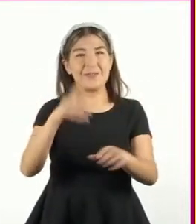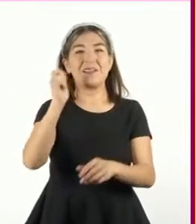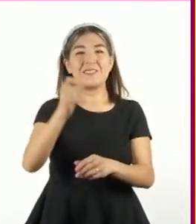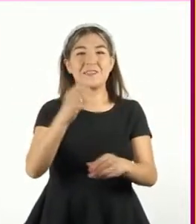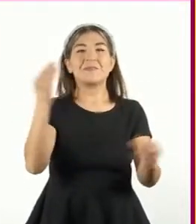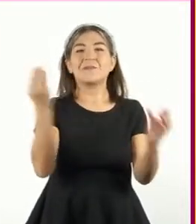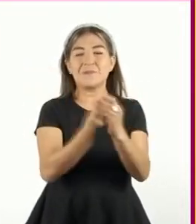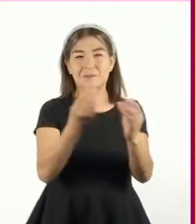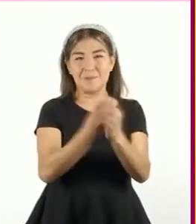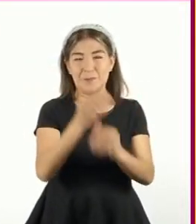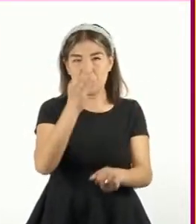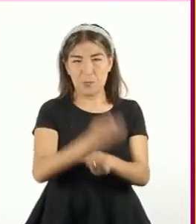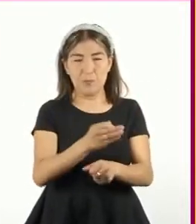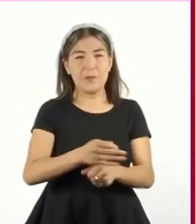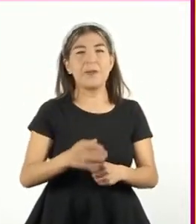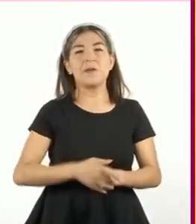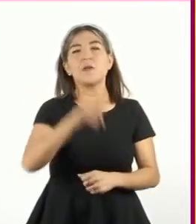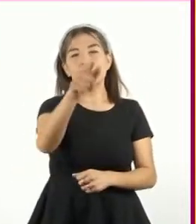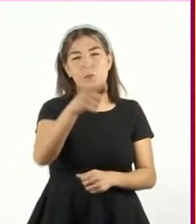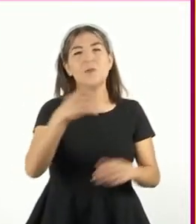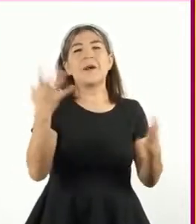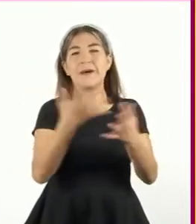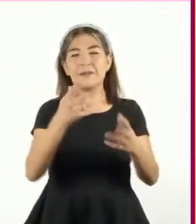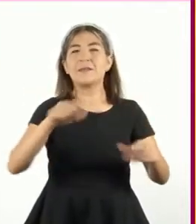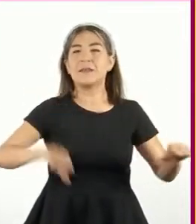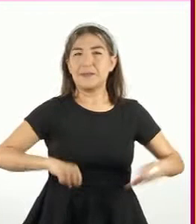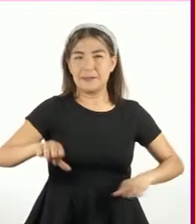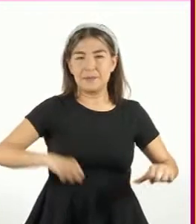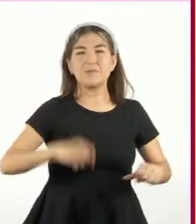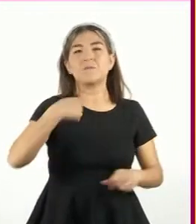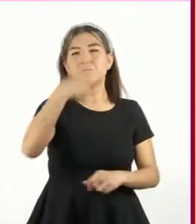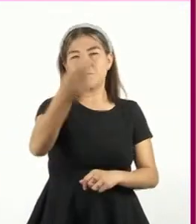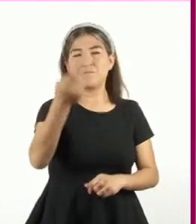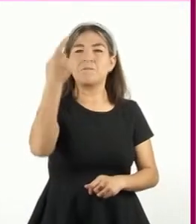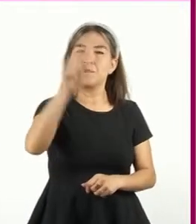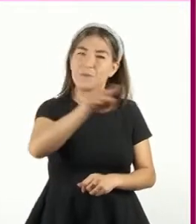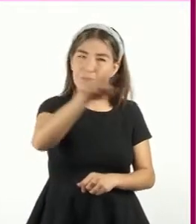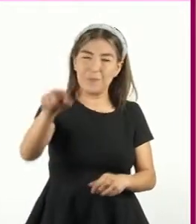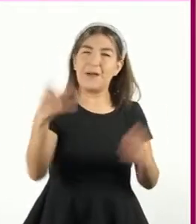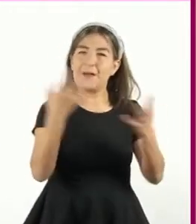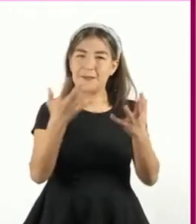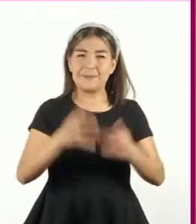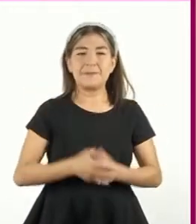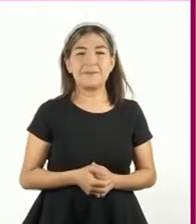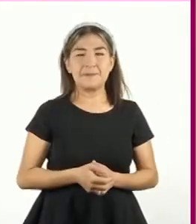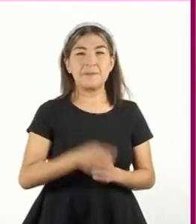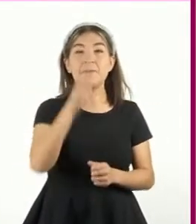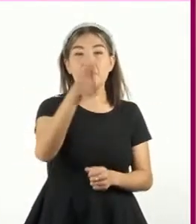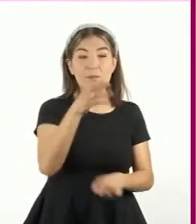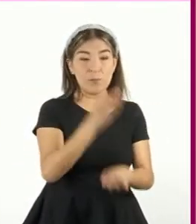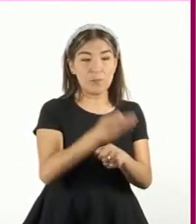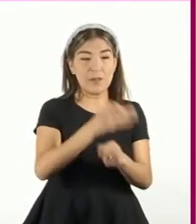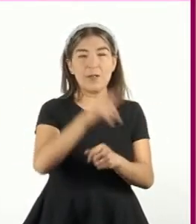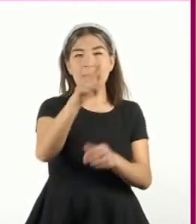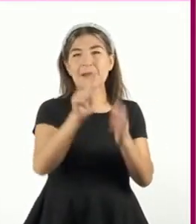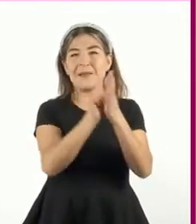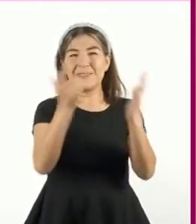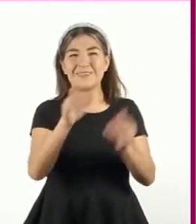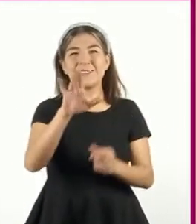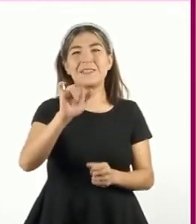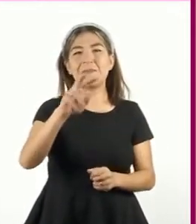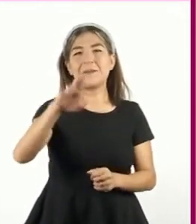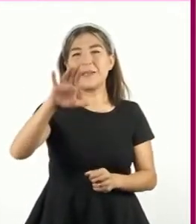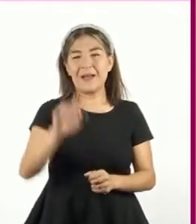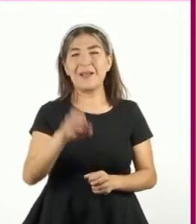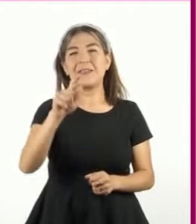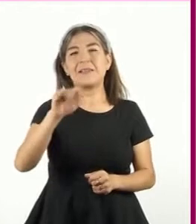esta sesión, realicen las actividades que les sugerimos. Tengan a la mano el libro de texto de la asignatura por si